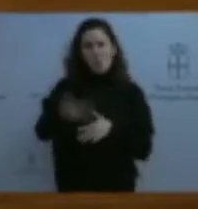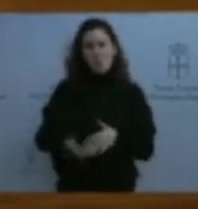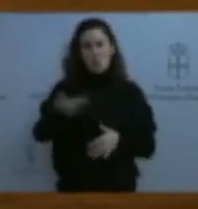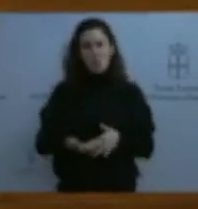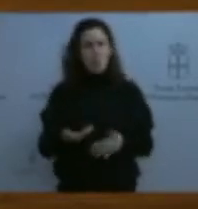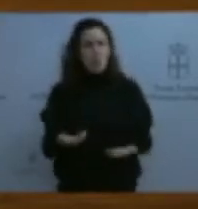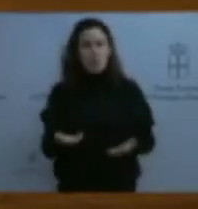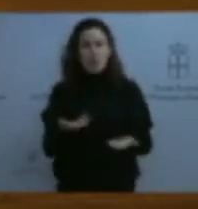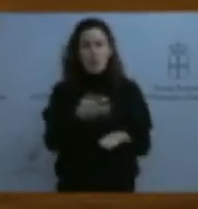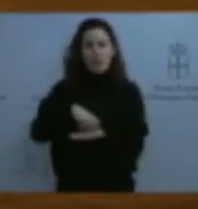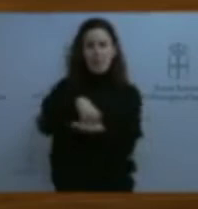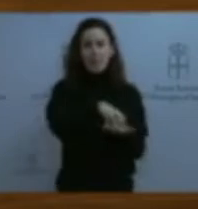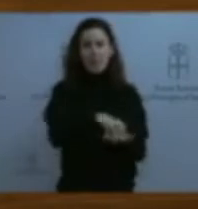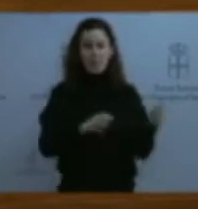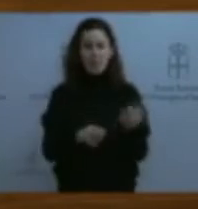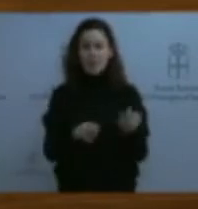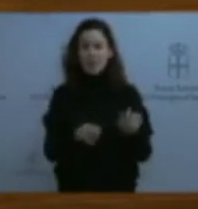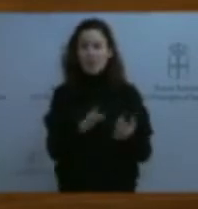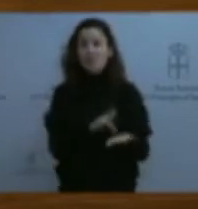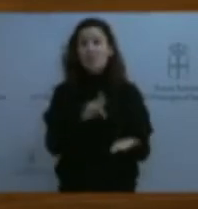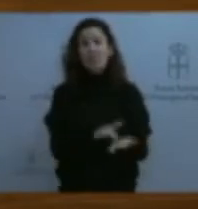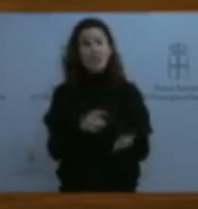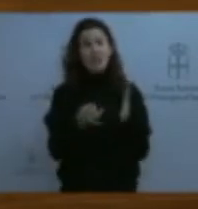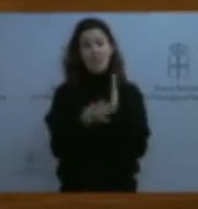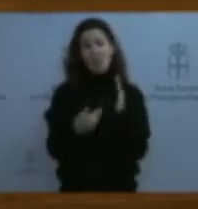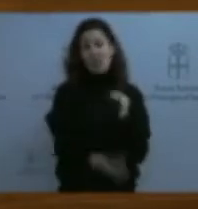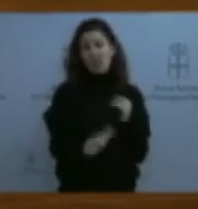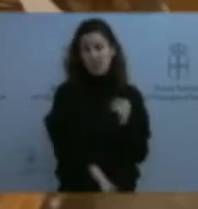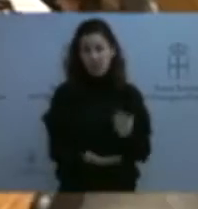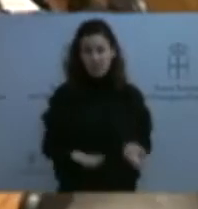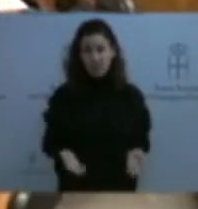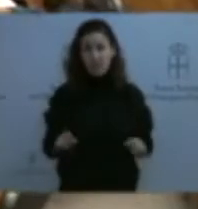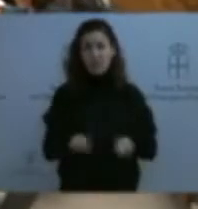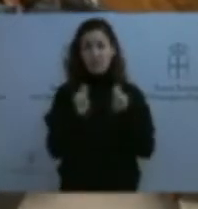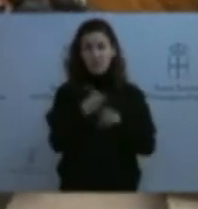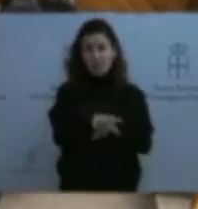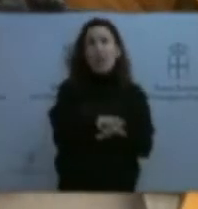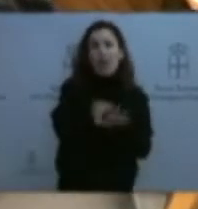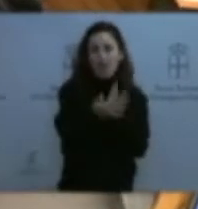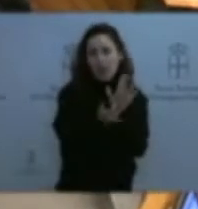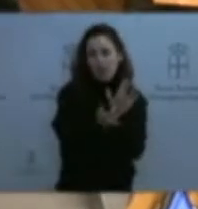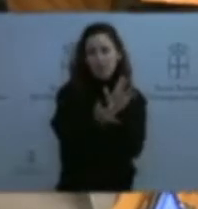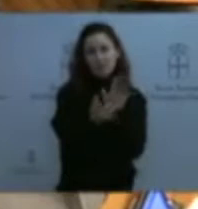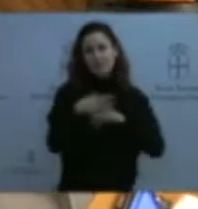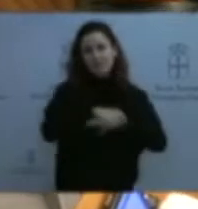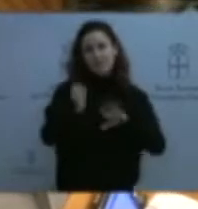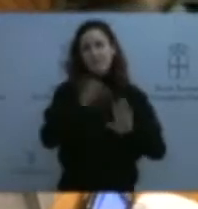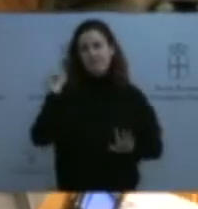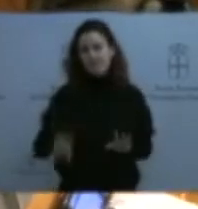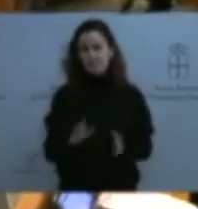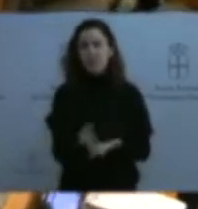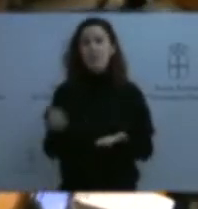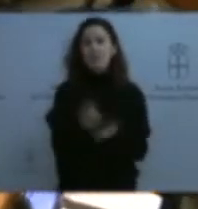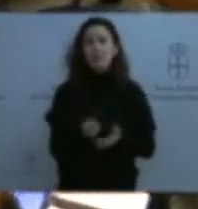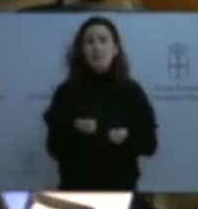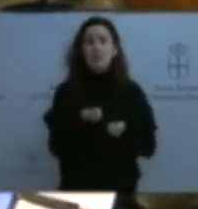en los centros, que se compran de peor calidad y estos rompen con solo ponerlos. Se producen dos costes que no